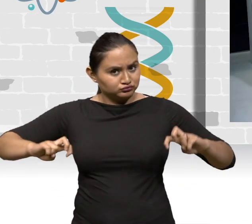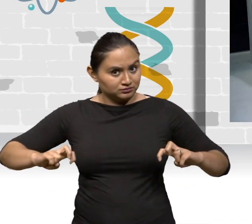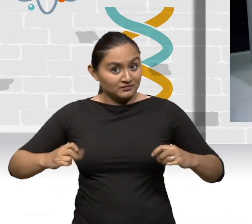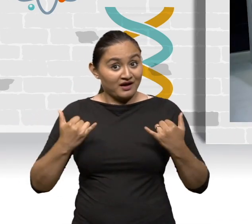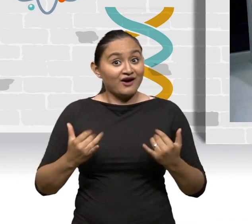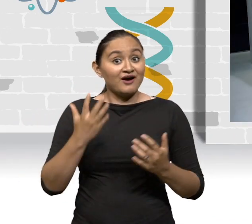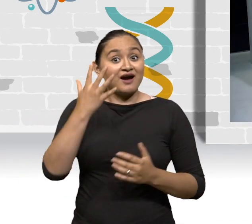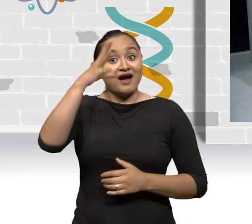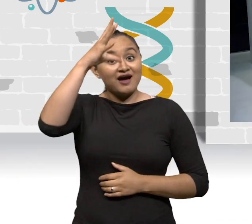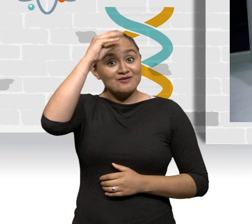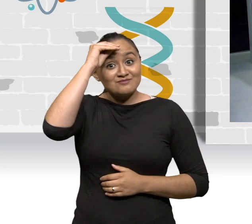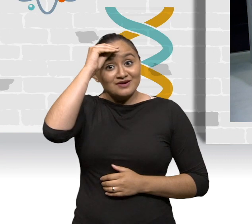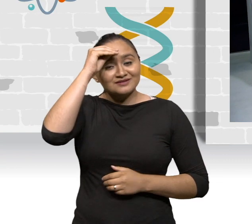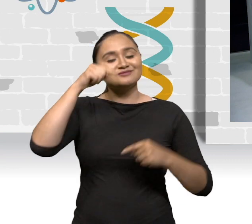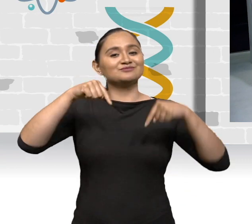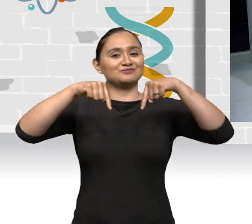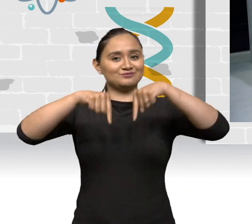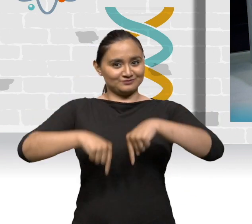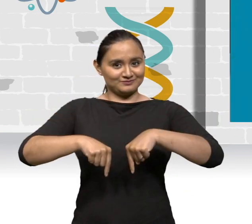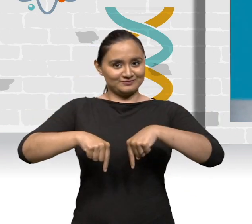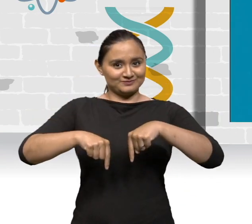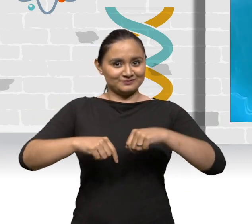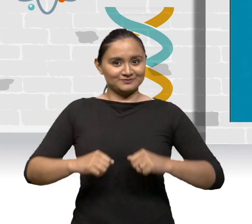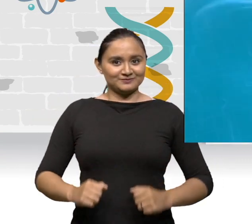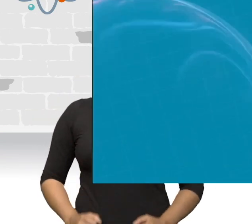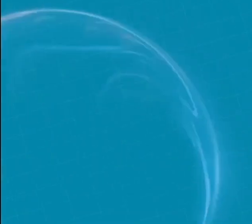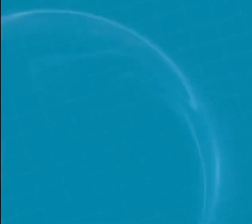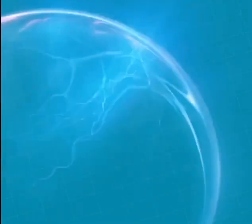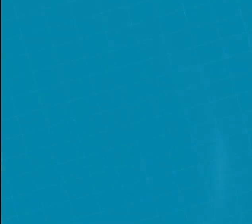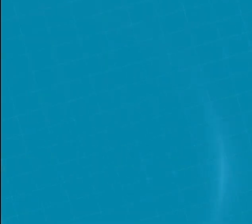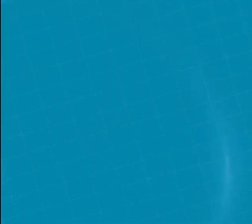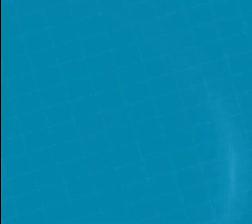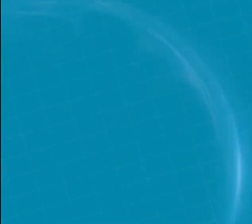Hoy hablaremos del concepto de posición.